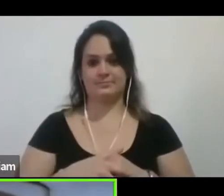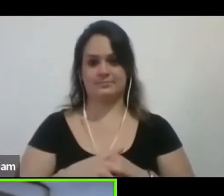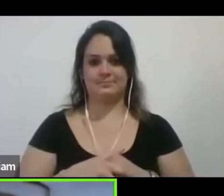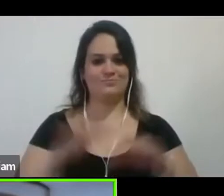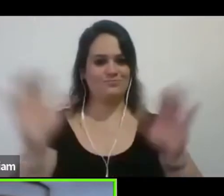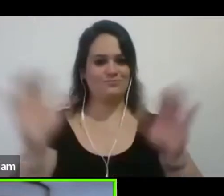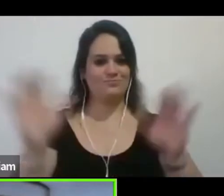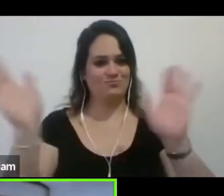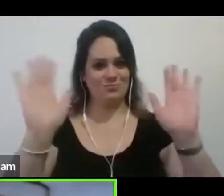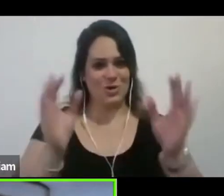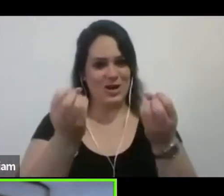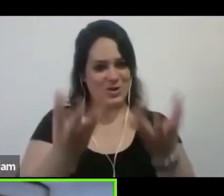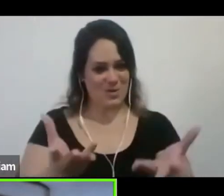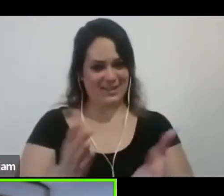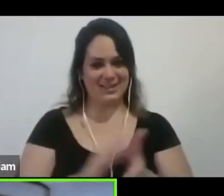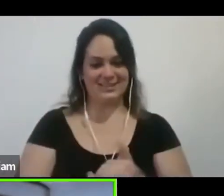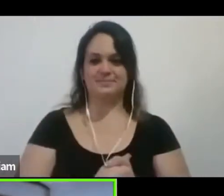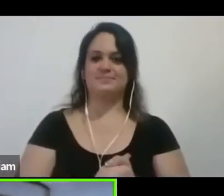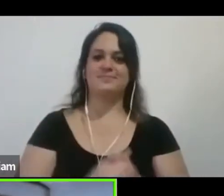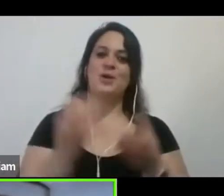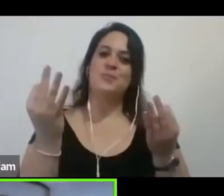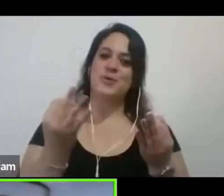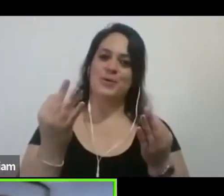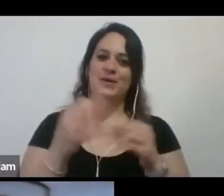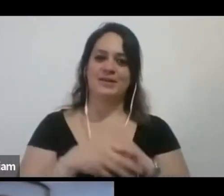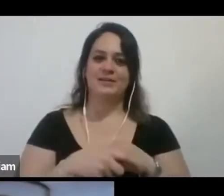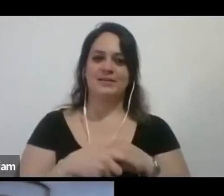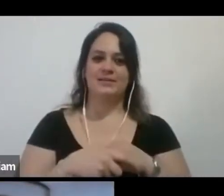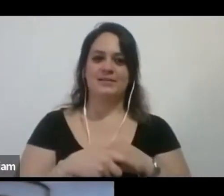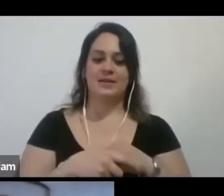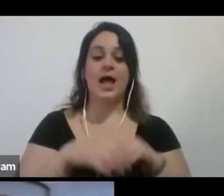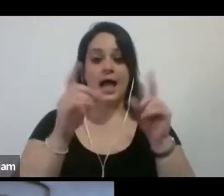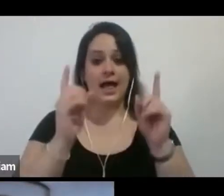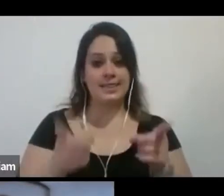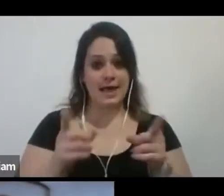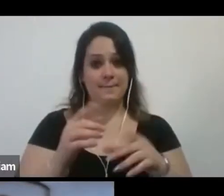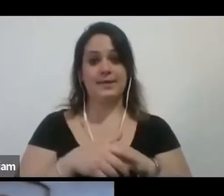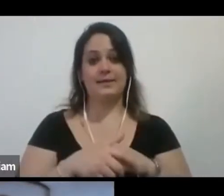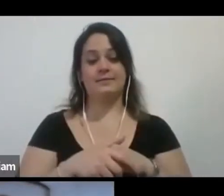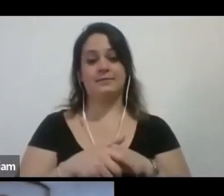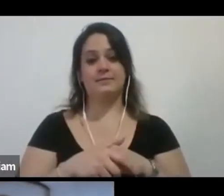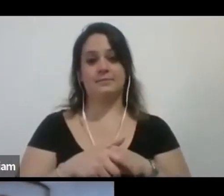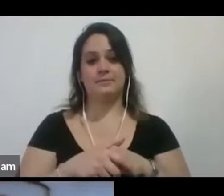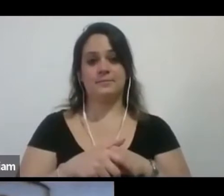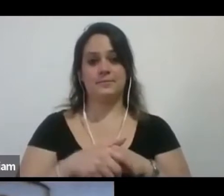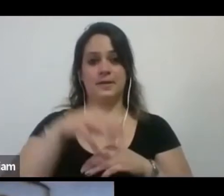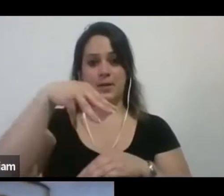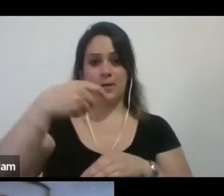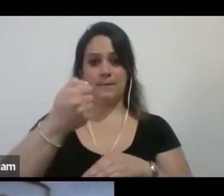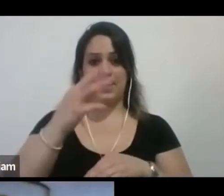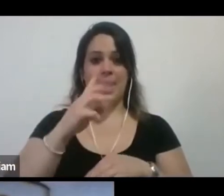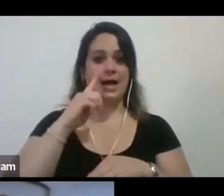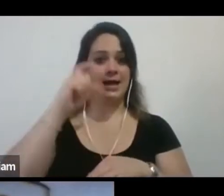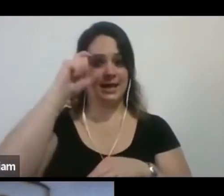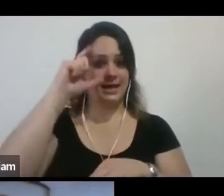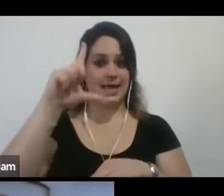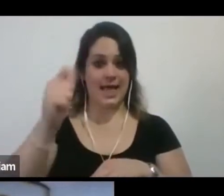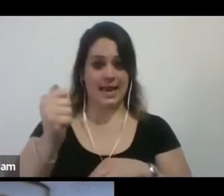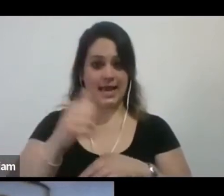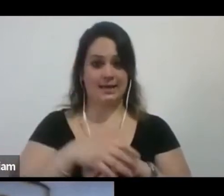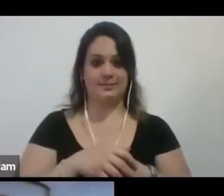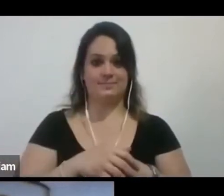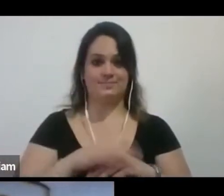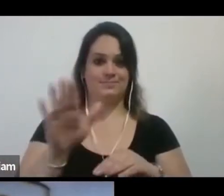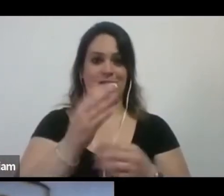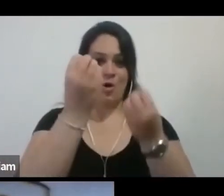Hola, ¿cómo te va? Muy bien. También nos acompaña Mariela Lucero. Hola,